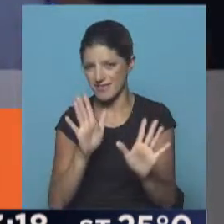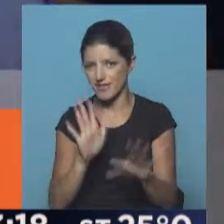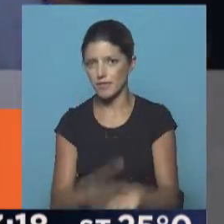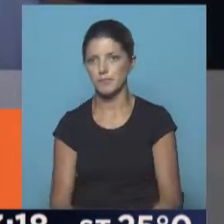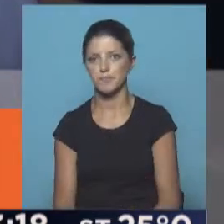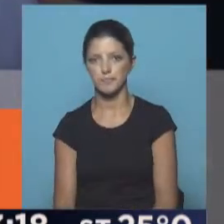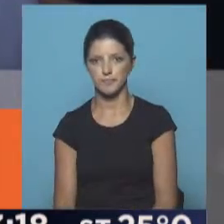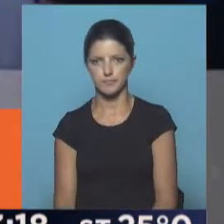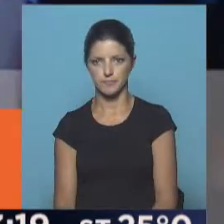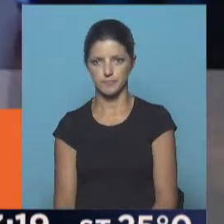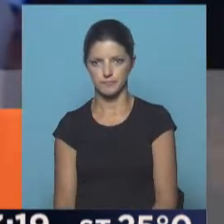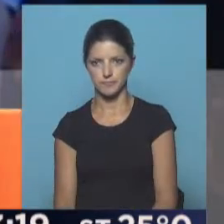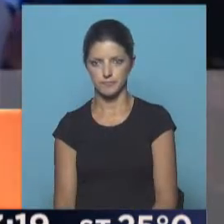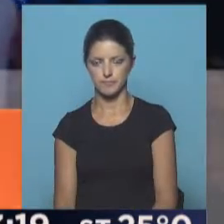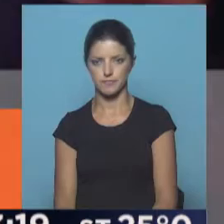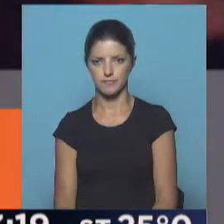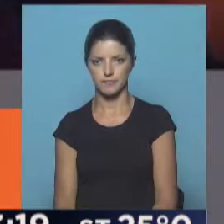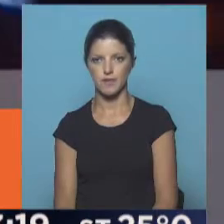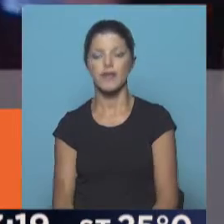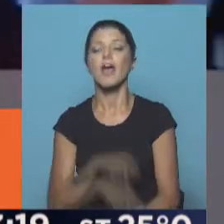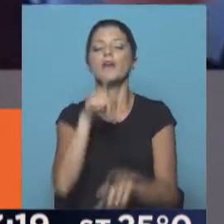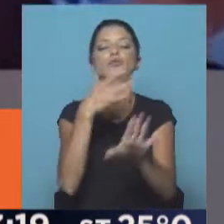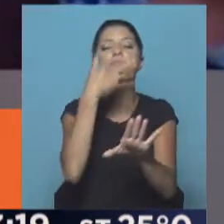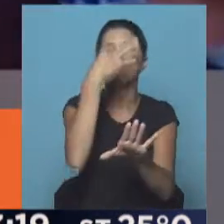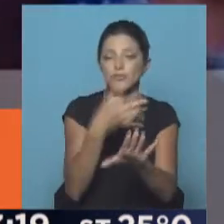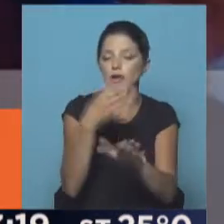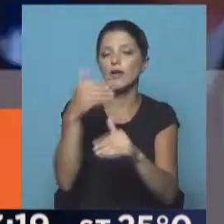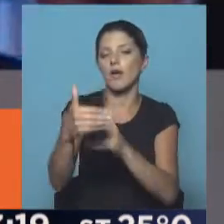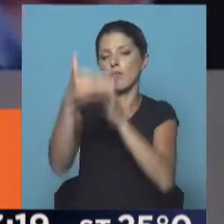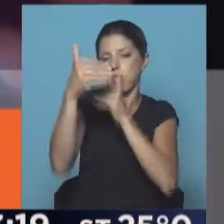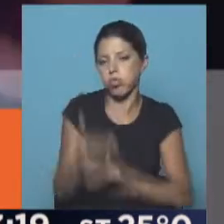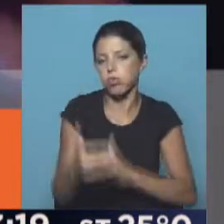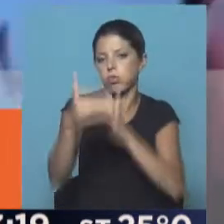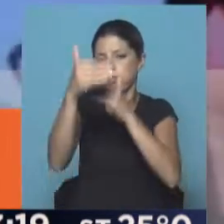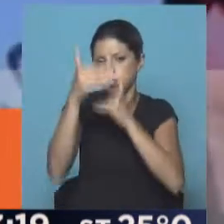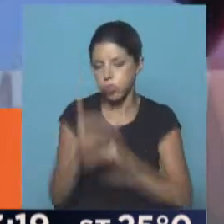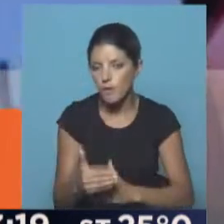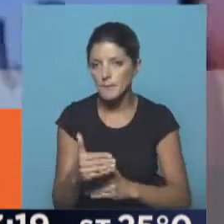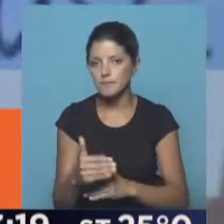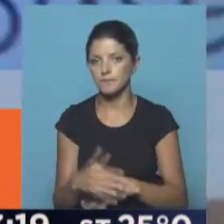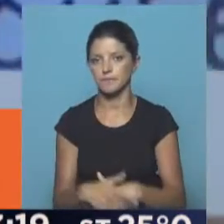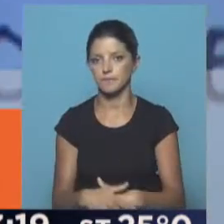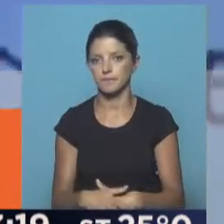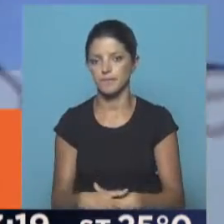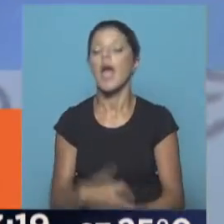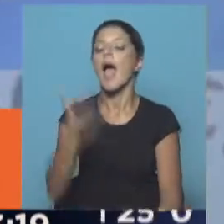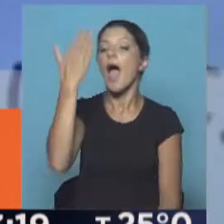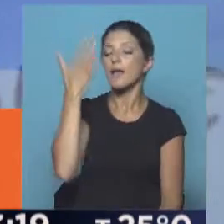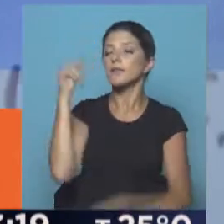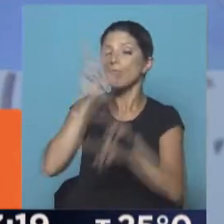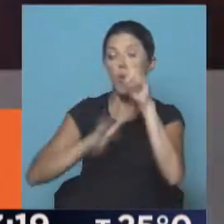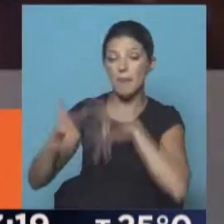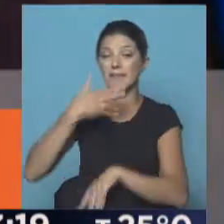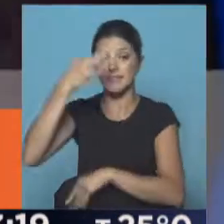limitarlo a las decisiones retóricas que se han ido tomando para construir cambios culturales